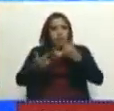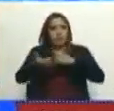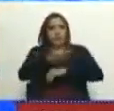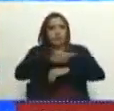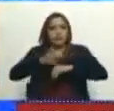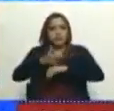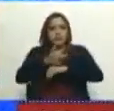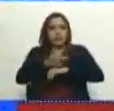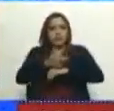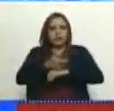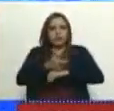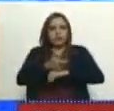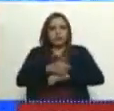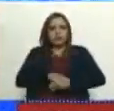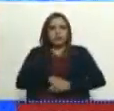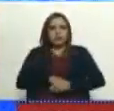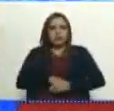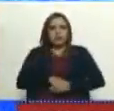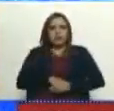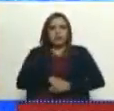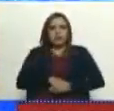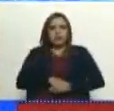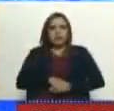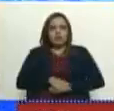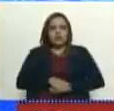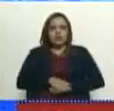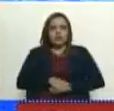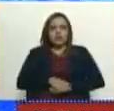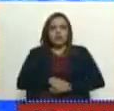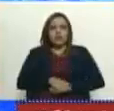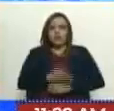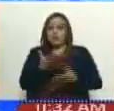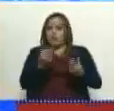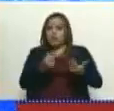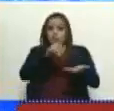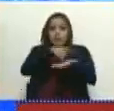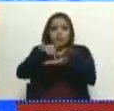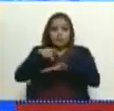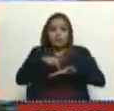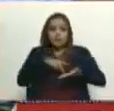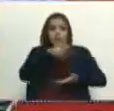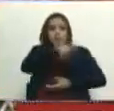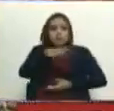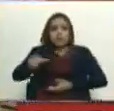tercio del gabinete ejecutivo del presidente Nicolás Maduro al Zulia,